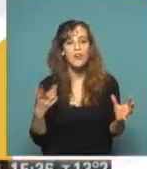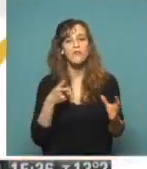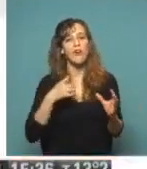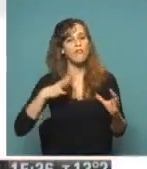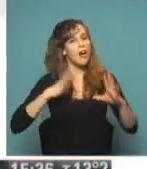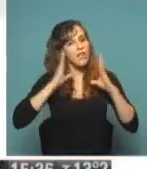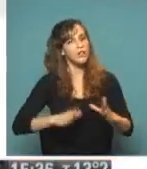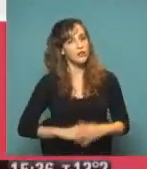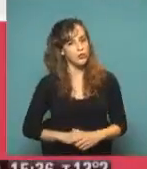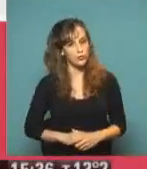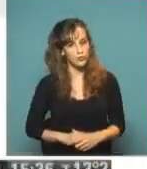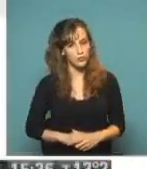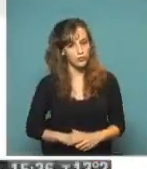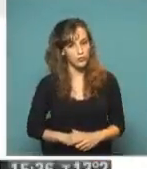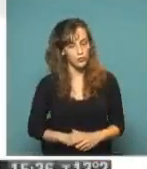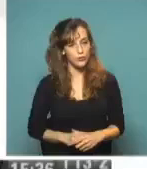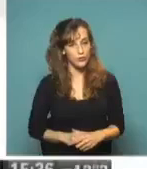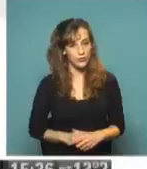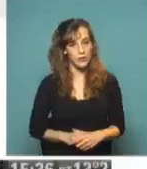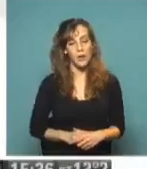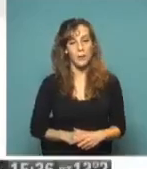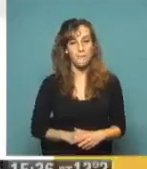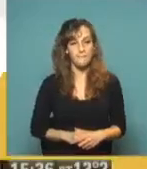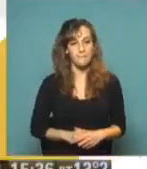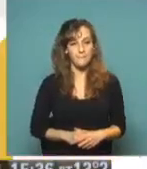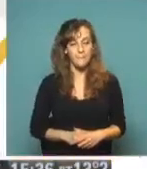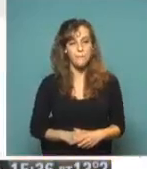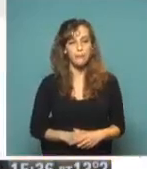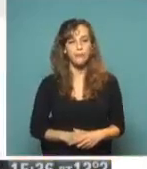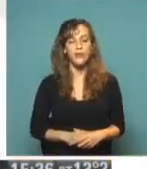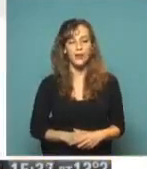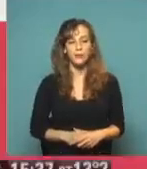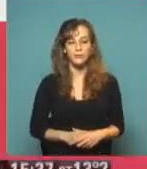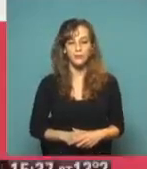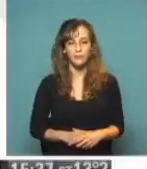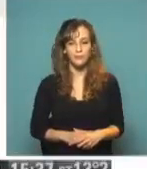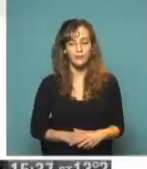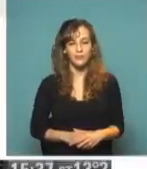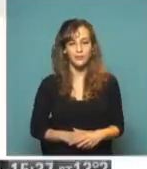claro. Basta. No nos retardes. Pupilas, bárbaro. No nos retardes, dice el otro. Bien.